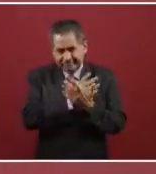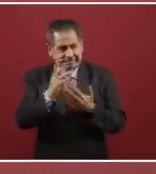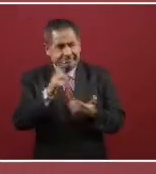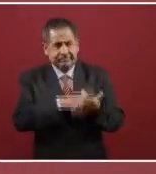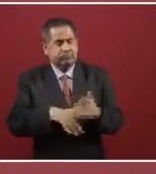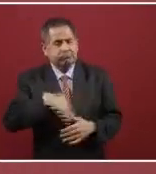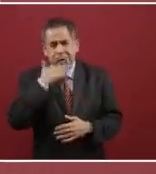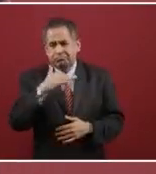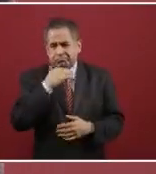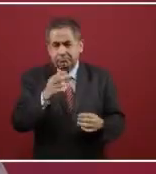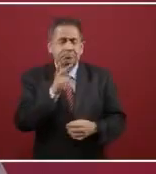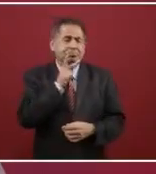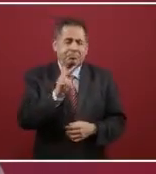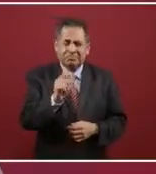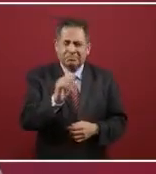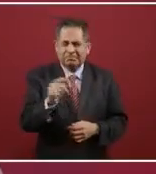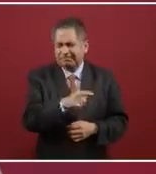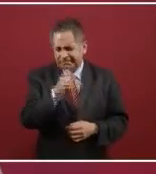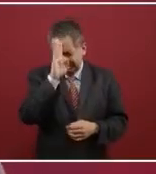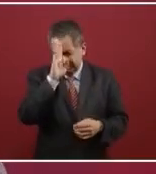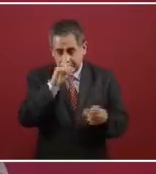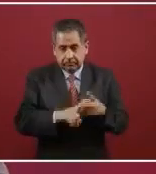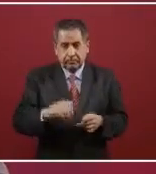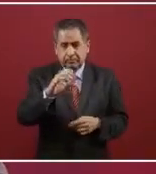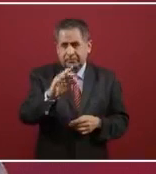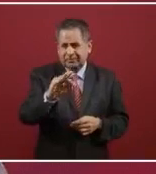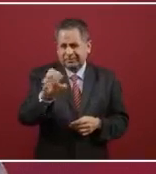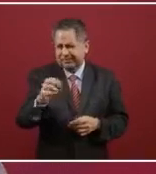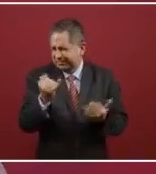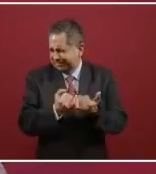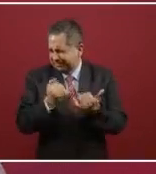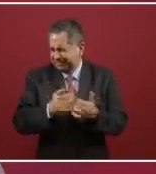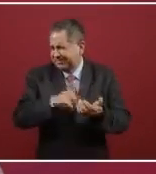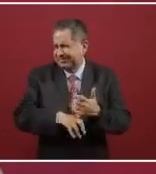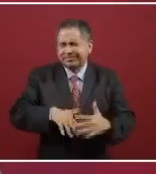destacadísima en Pemex, en la Comisión Federal de Electricidad,